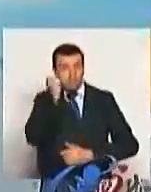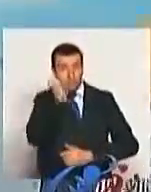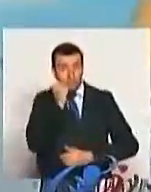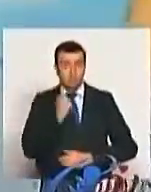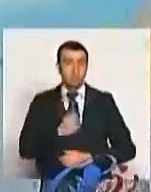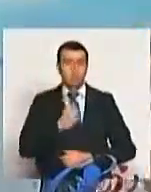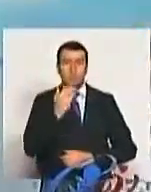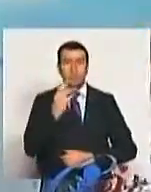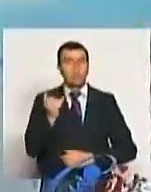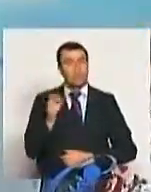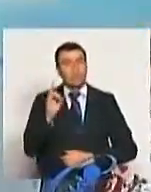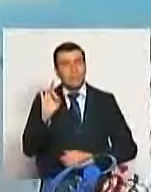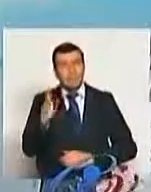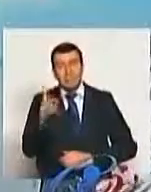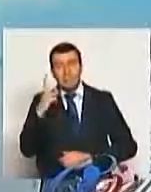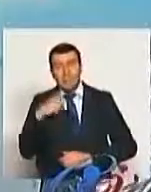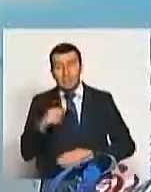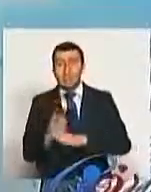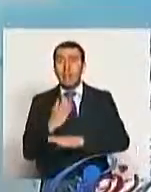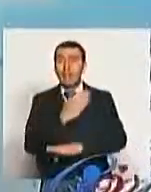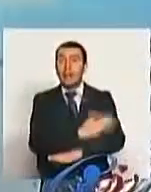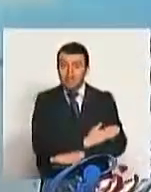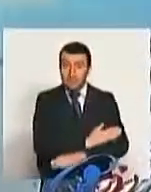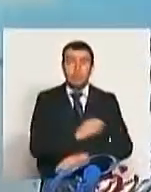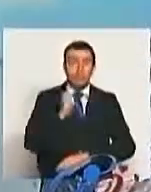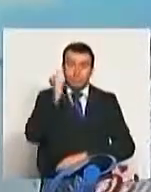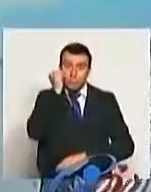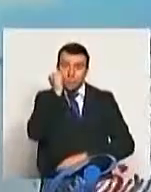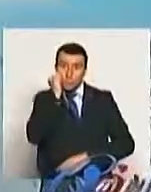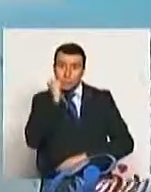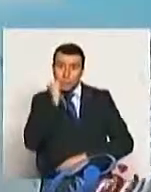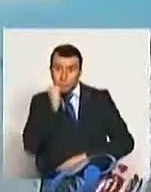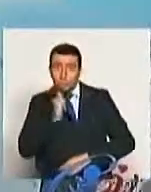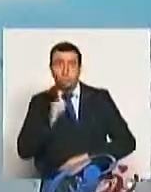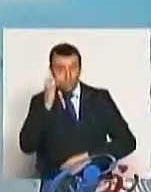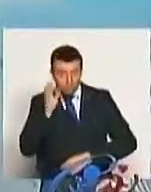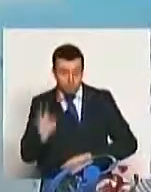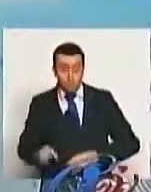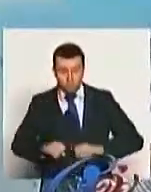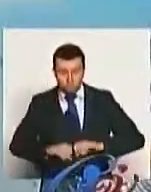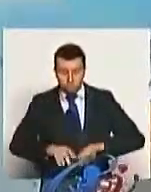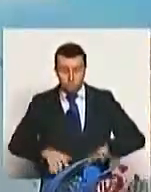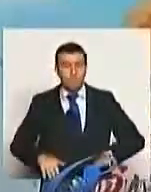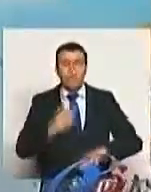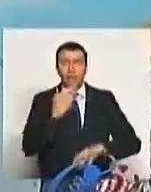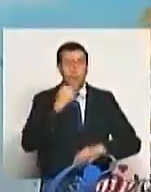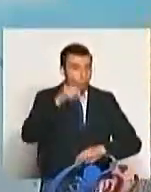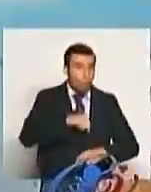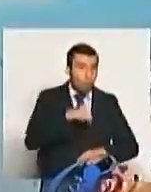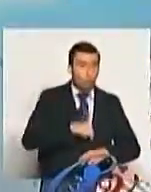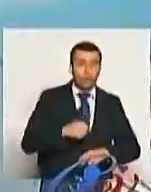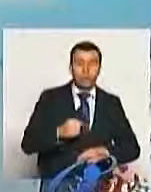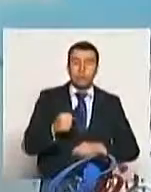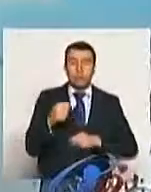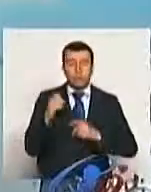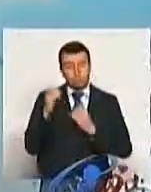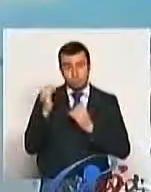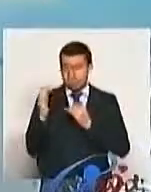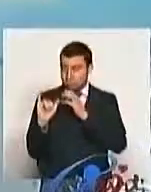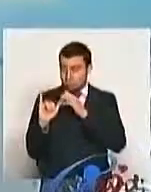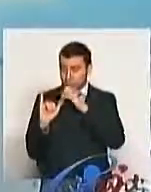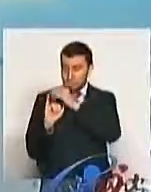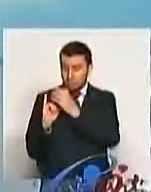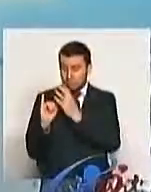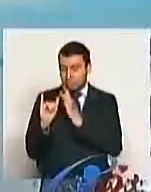15 días antes de la menstruación. Entonces, si la paciente se confía, digamos, hoy ovuló y mañana tiene una